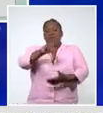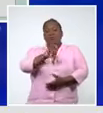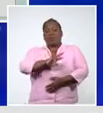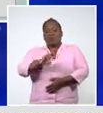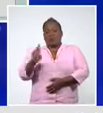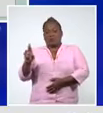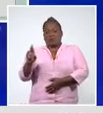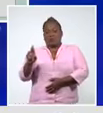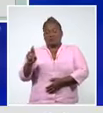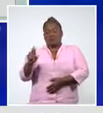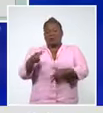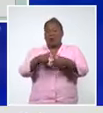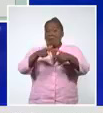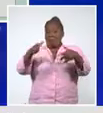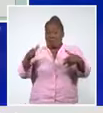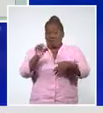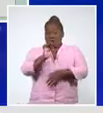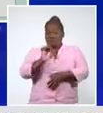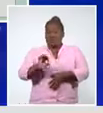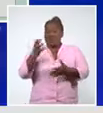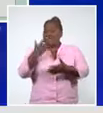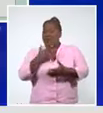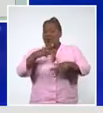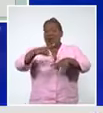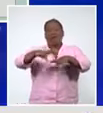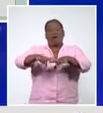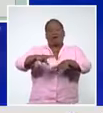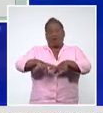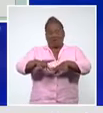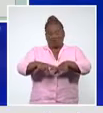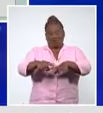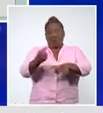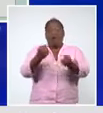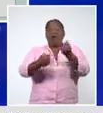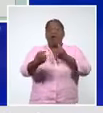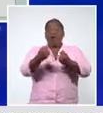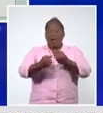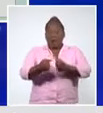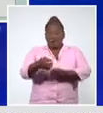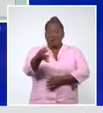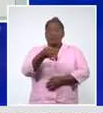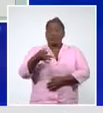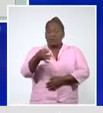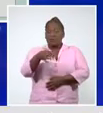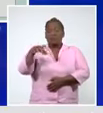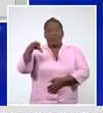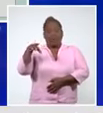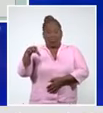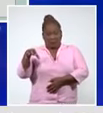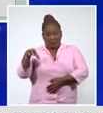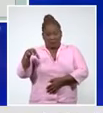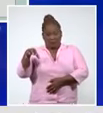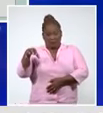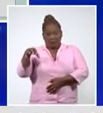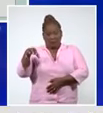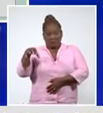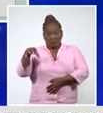la provincia de La Habana, pero hay municipios aquí también de Pinar del Río, de